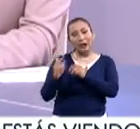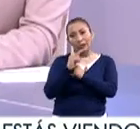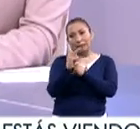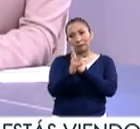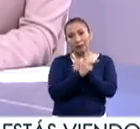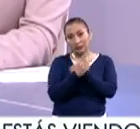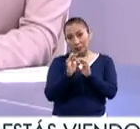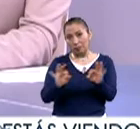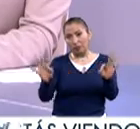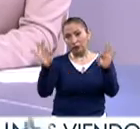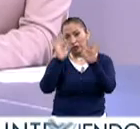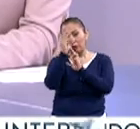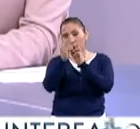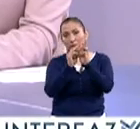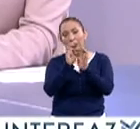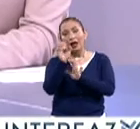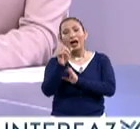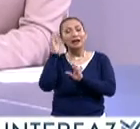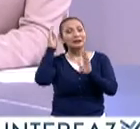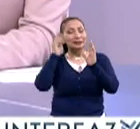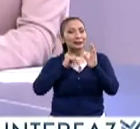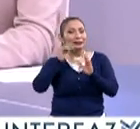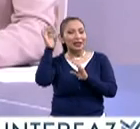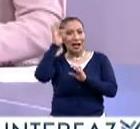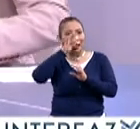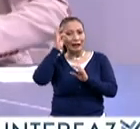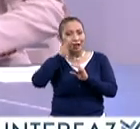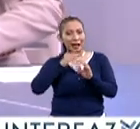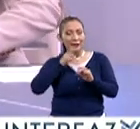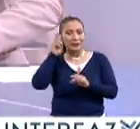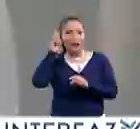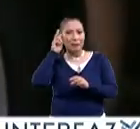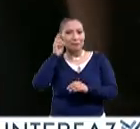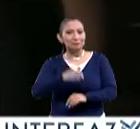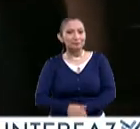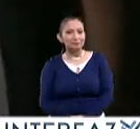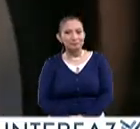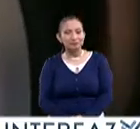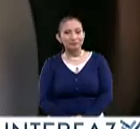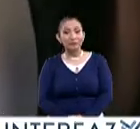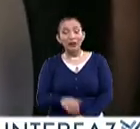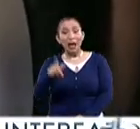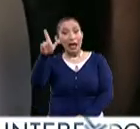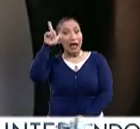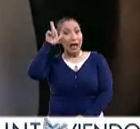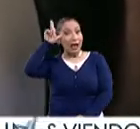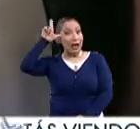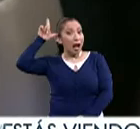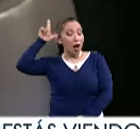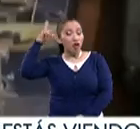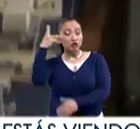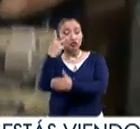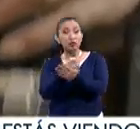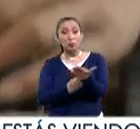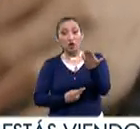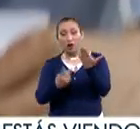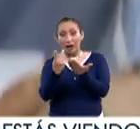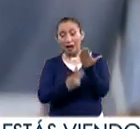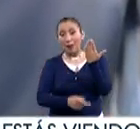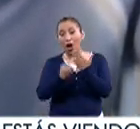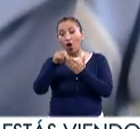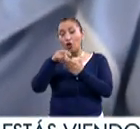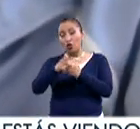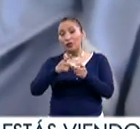países muy importantes en el mundo como Tailandia y Vietnam. En Laos, el Programa de las Naciones Unidas